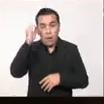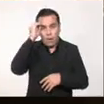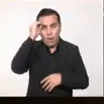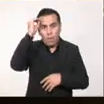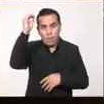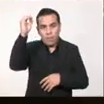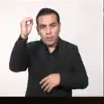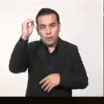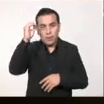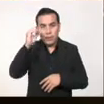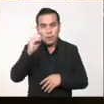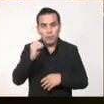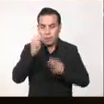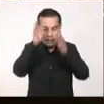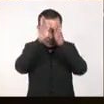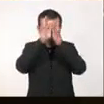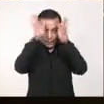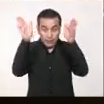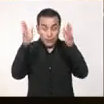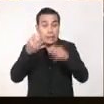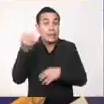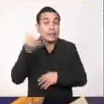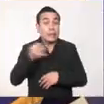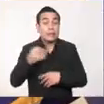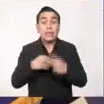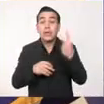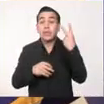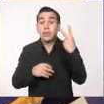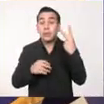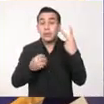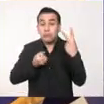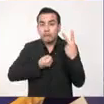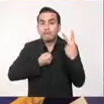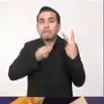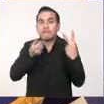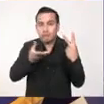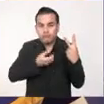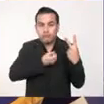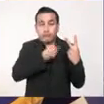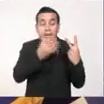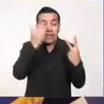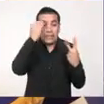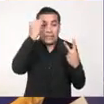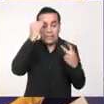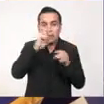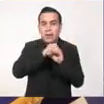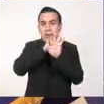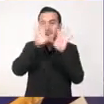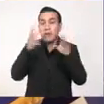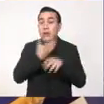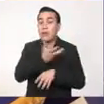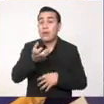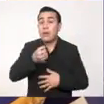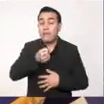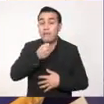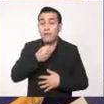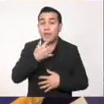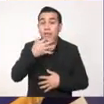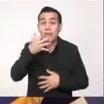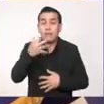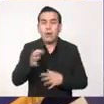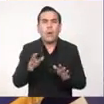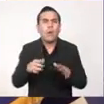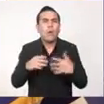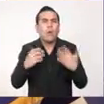que parcializada si no están escuchando la otra opinión. Eso es imposible, no hay posibilidad humana